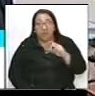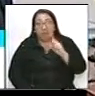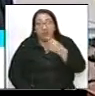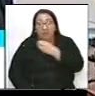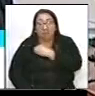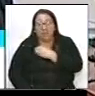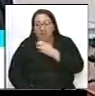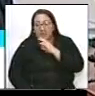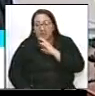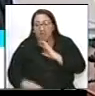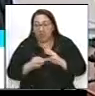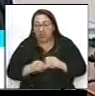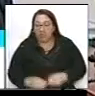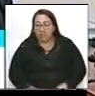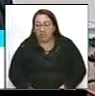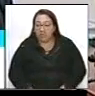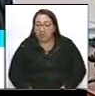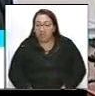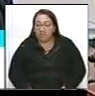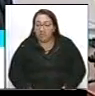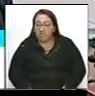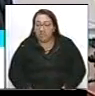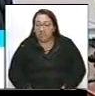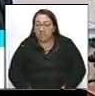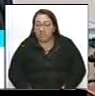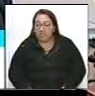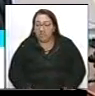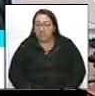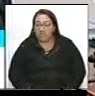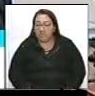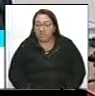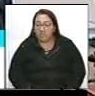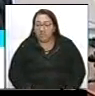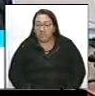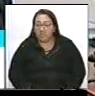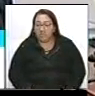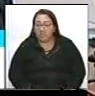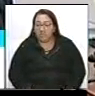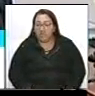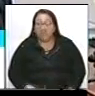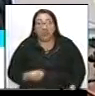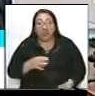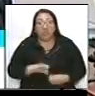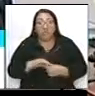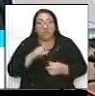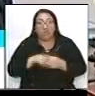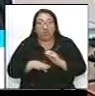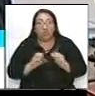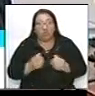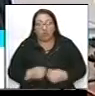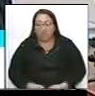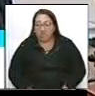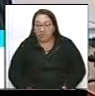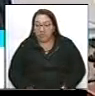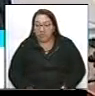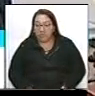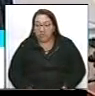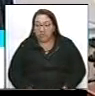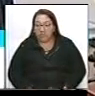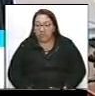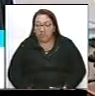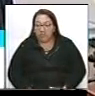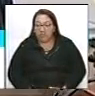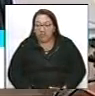va a discutir un tema que es delicado, digamos, para el Congreso y para el país. En todo